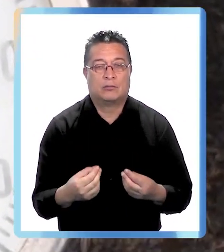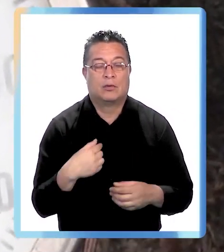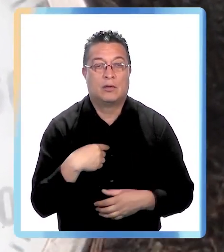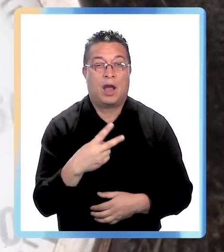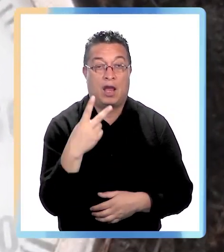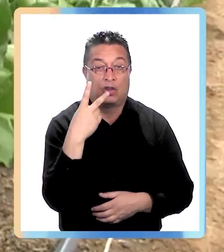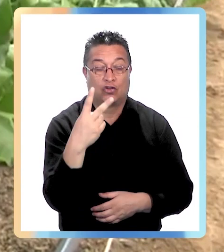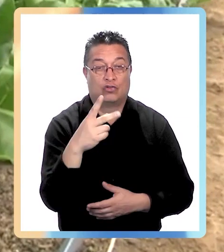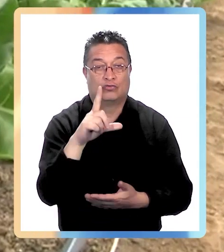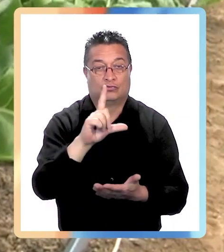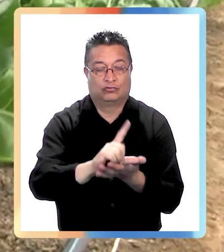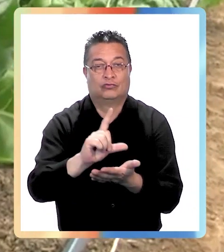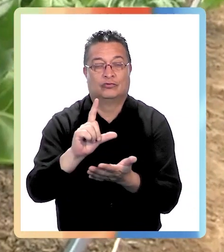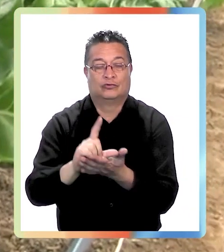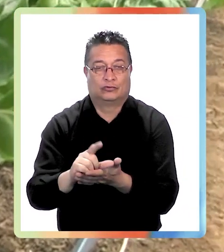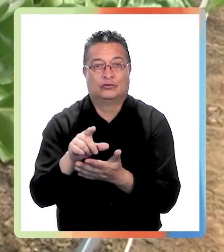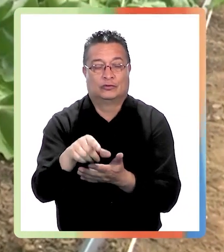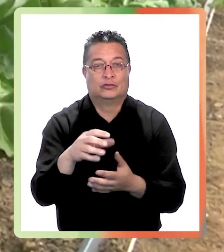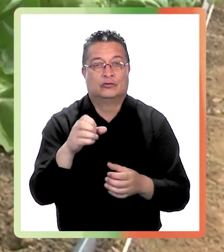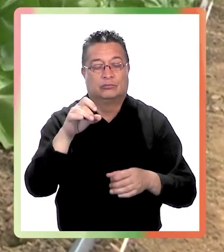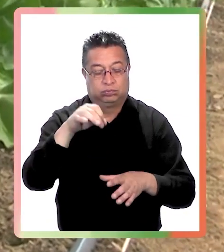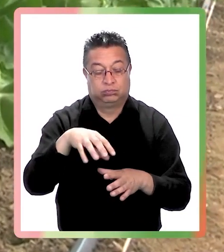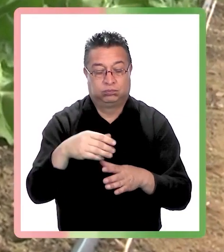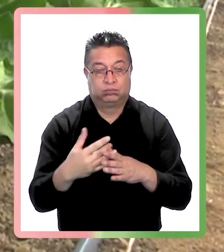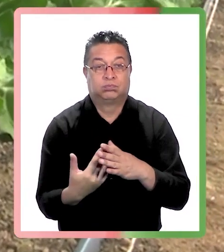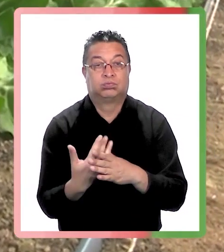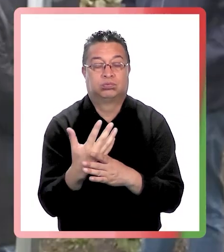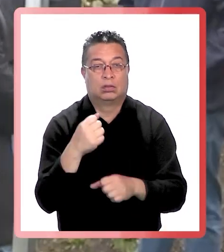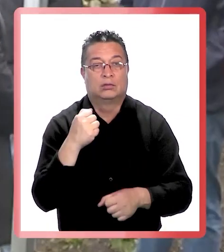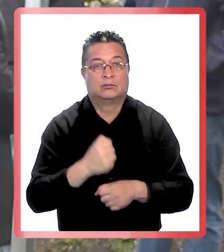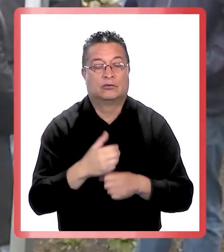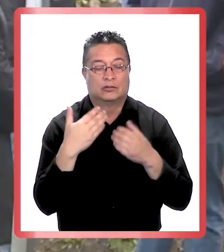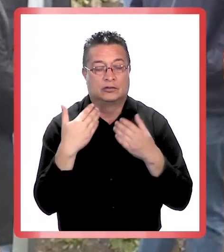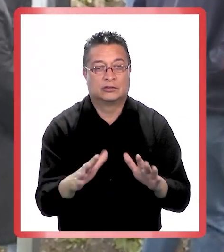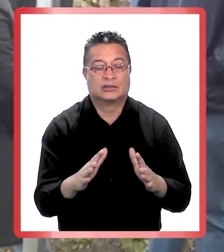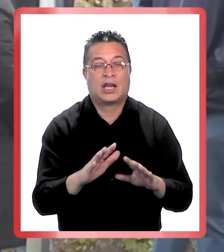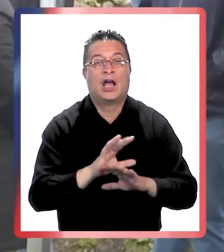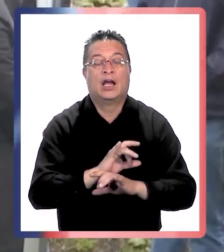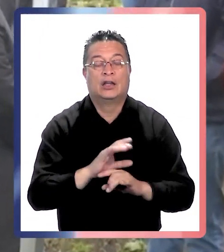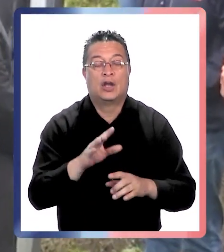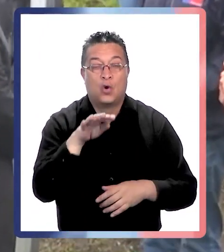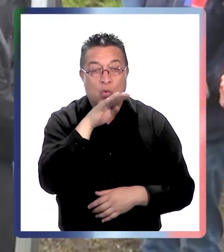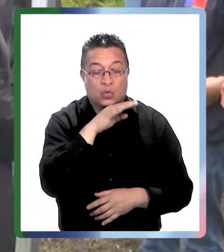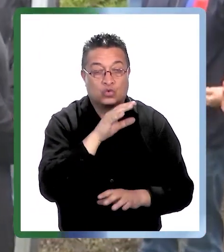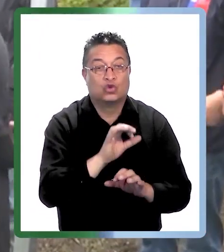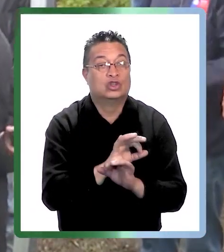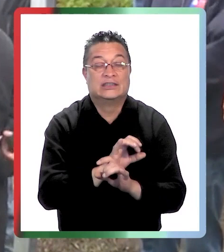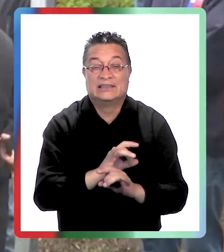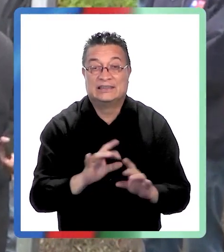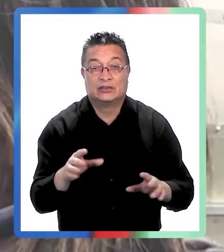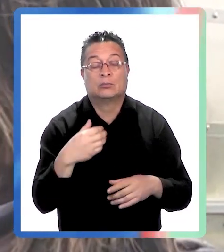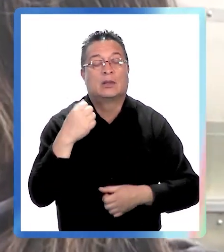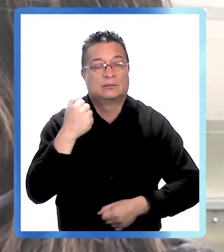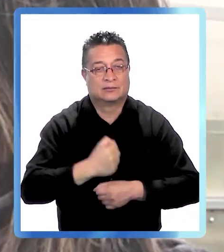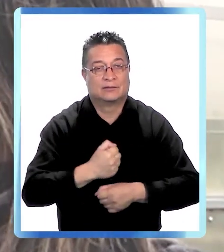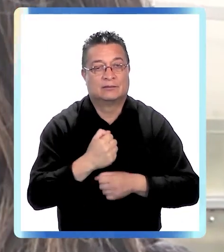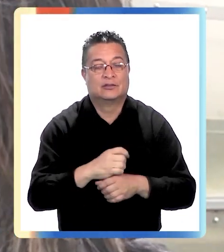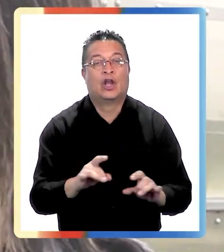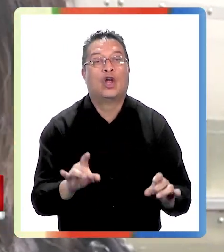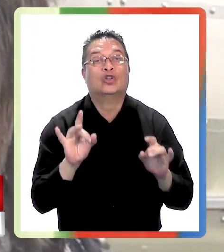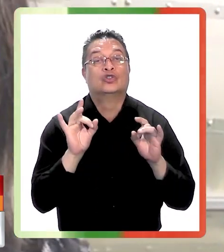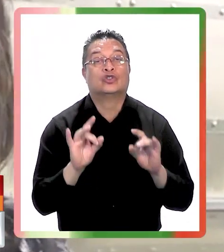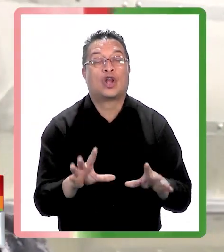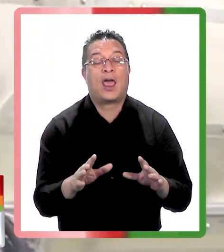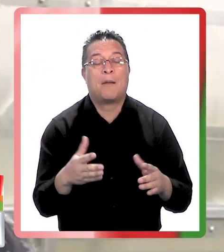2 invernaderos trabajados, uno que ya está fuera de uso, y trabajando